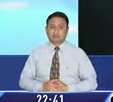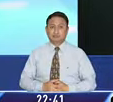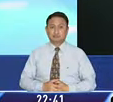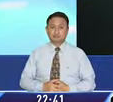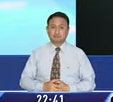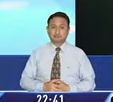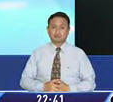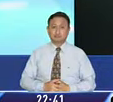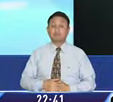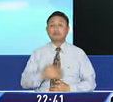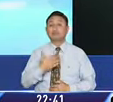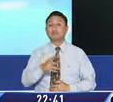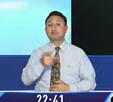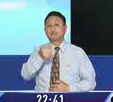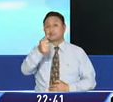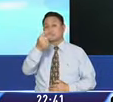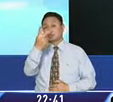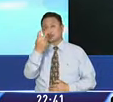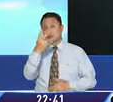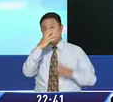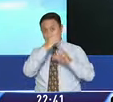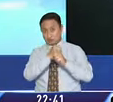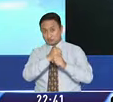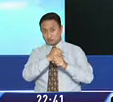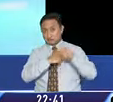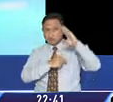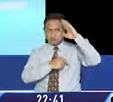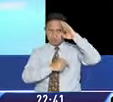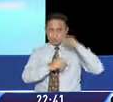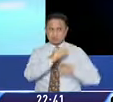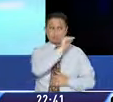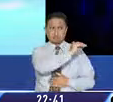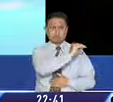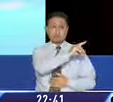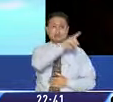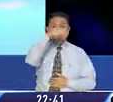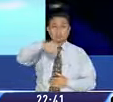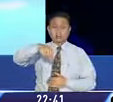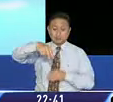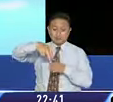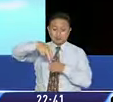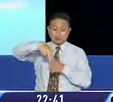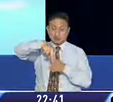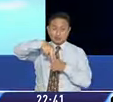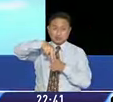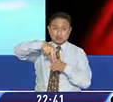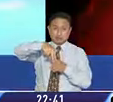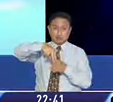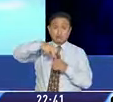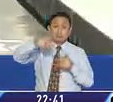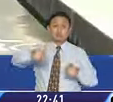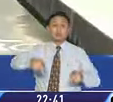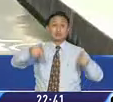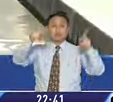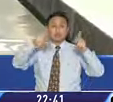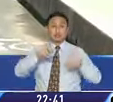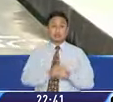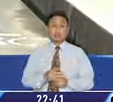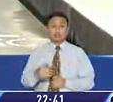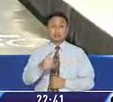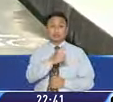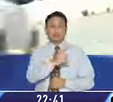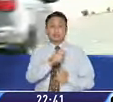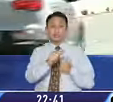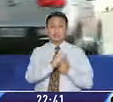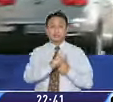Era cerca de la medianoche cuando los uniformados fueron alertados de la presencia en el filo de las barandas del puente que cruza el río Monjas a la